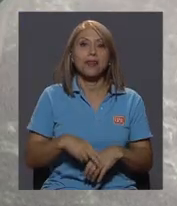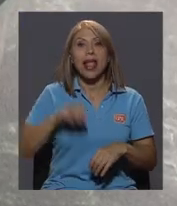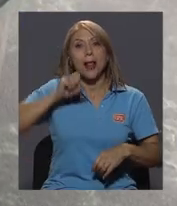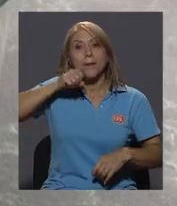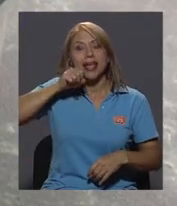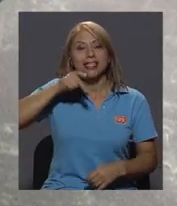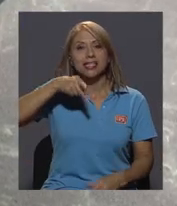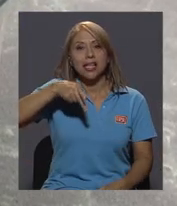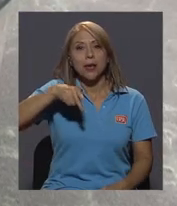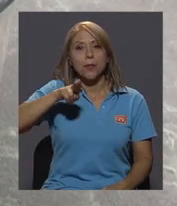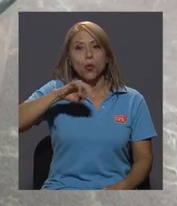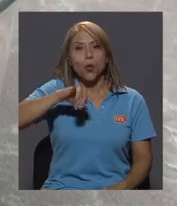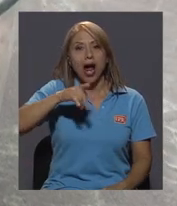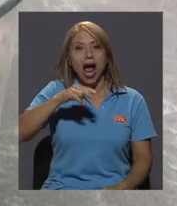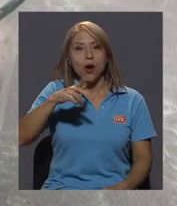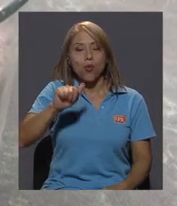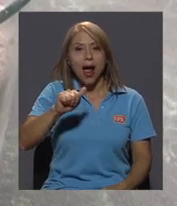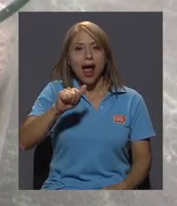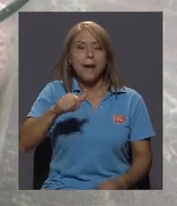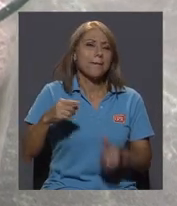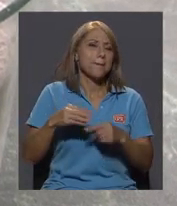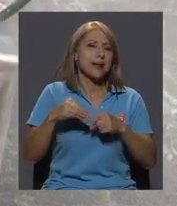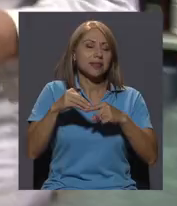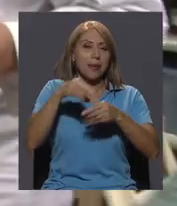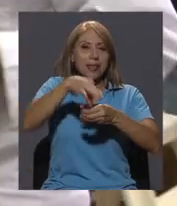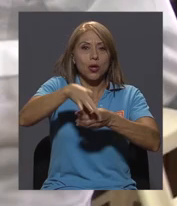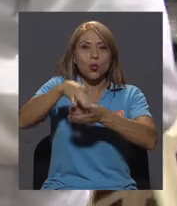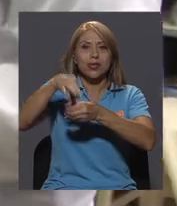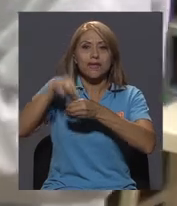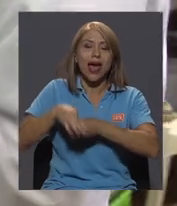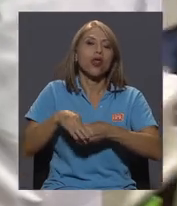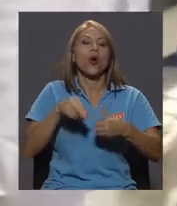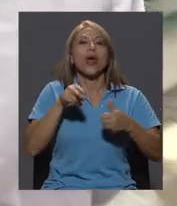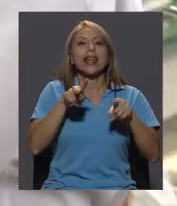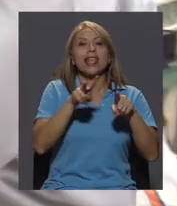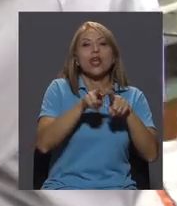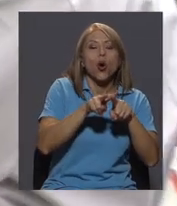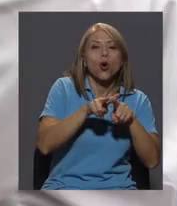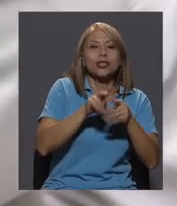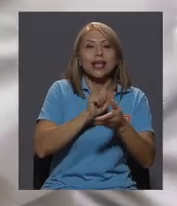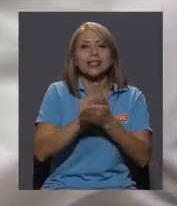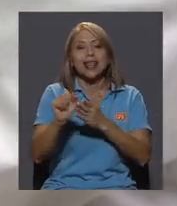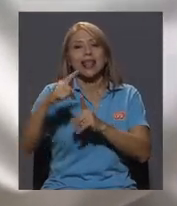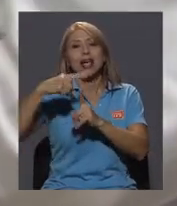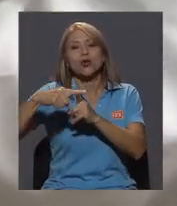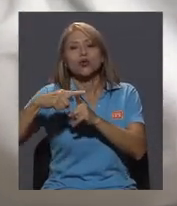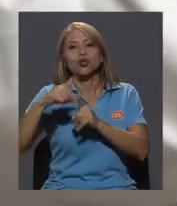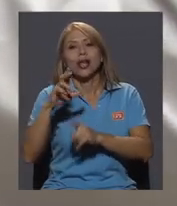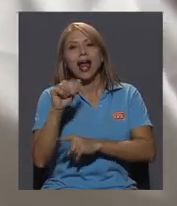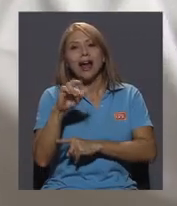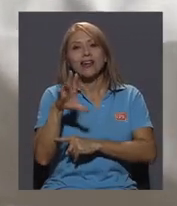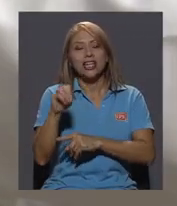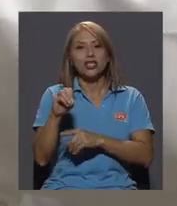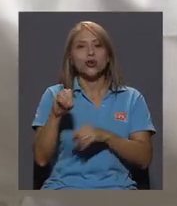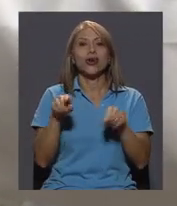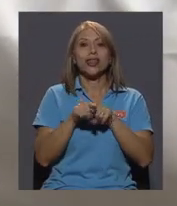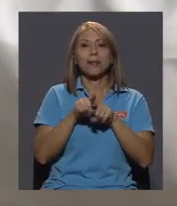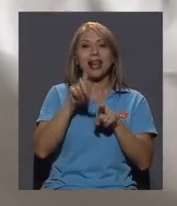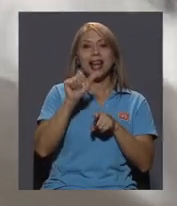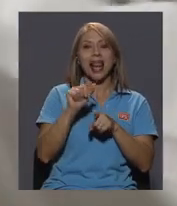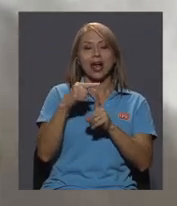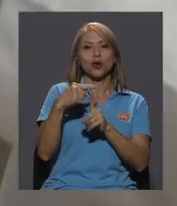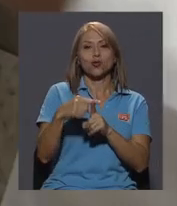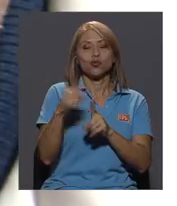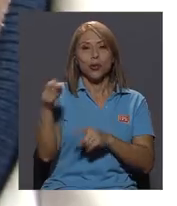El maíz pujagua es cultivado principalmente en zonas como Nicoya, Santa Cruz, Carrillo y La Cruz de Guanacaste, y en